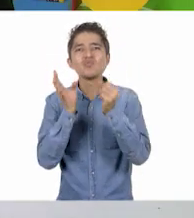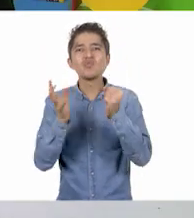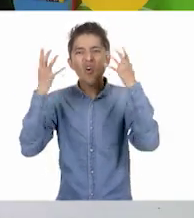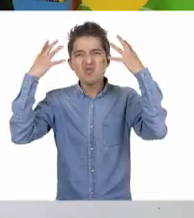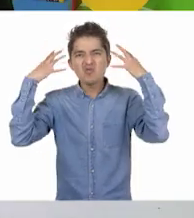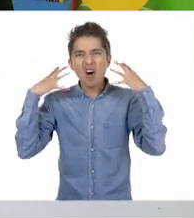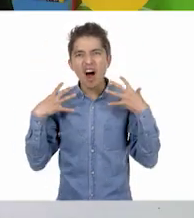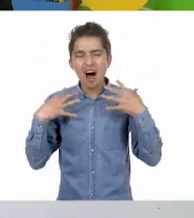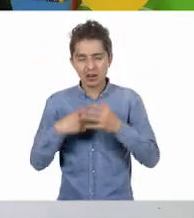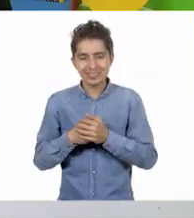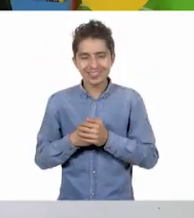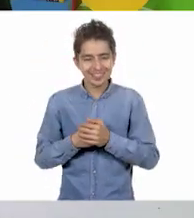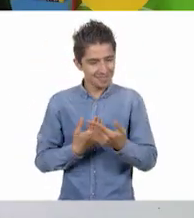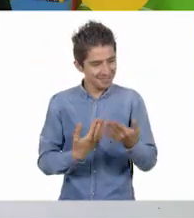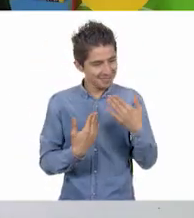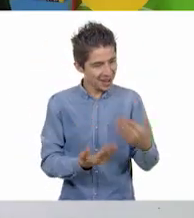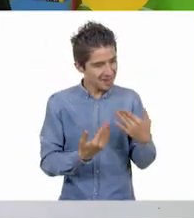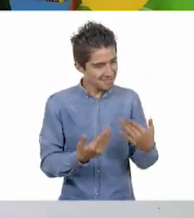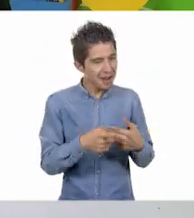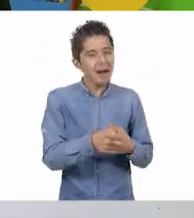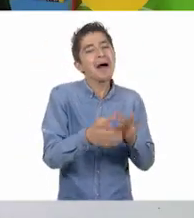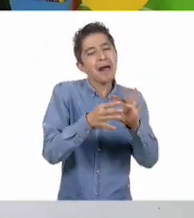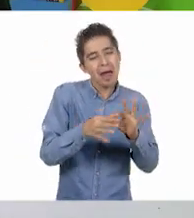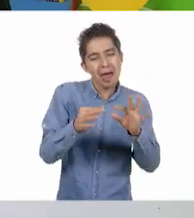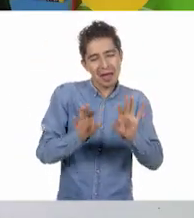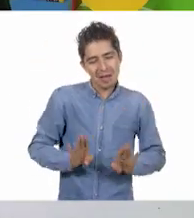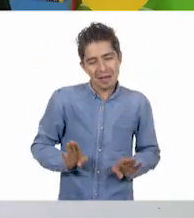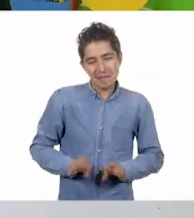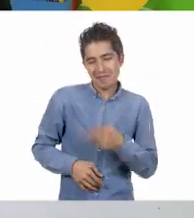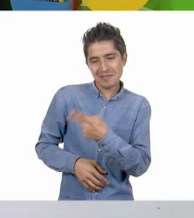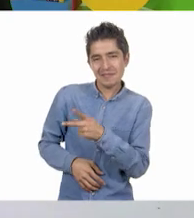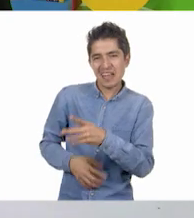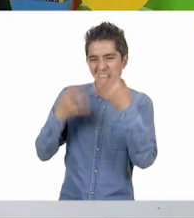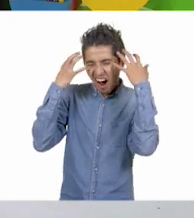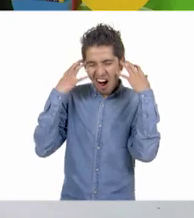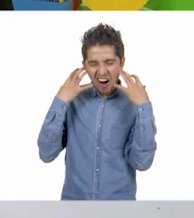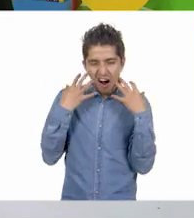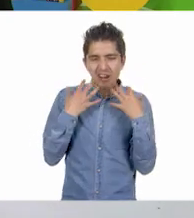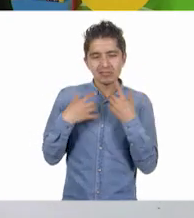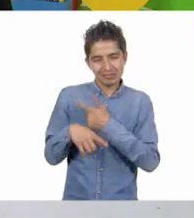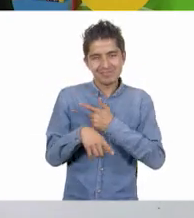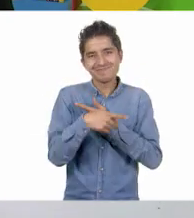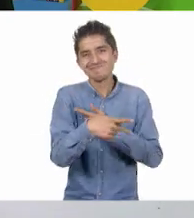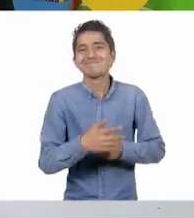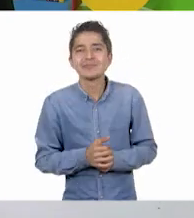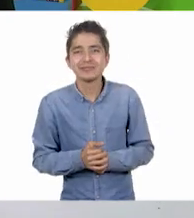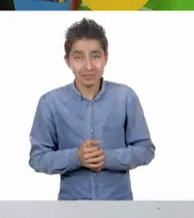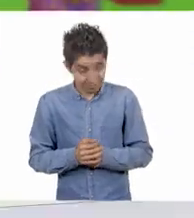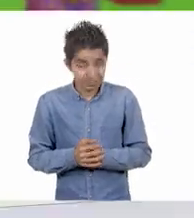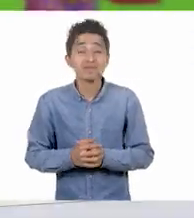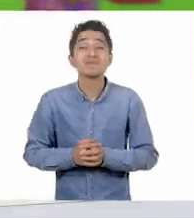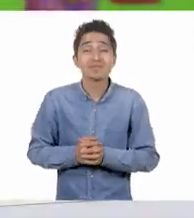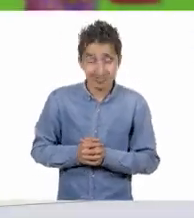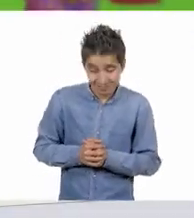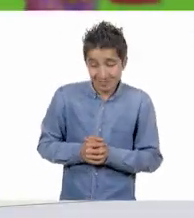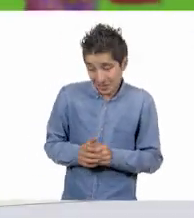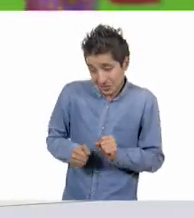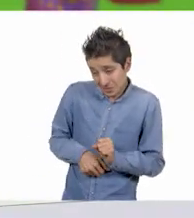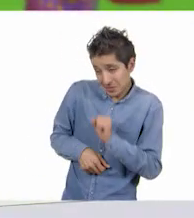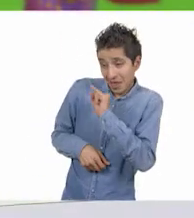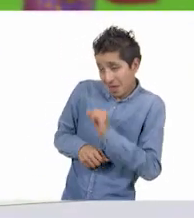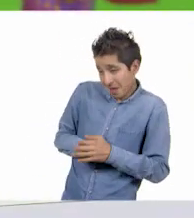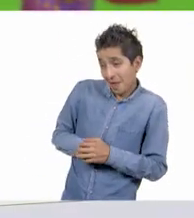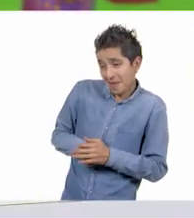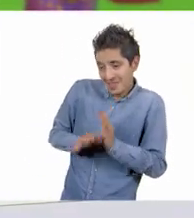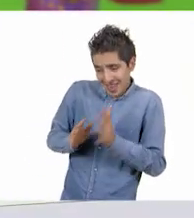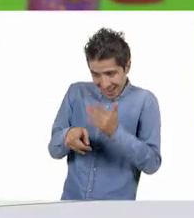Muy bien, Tito. ¿Nos explicaste alguna de las características del león que son las que te gustan? ¡Sí! ¡Así es! Ahora